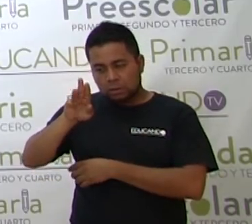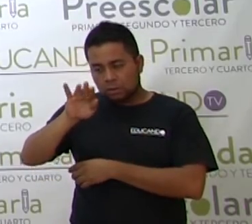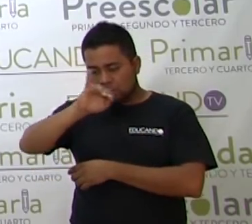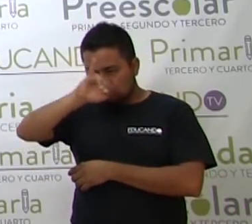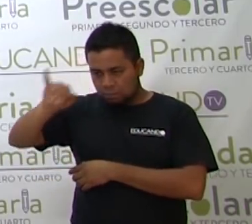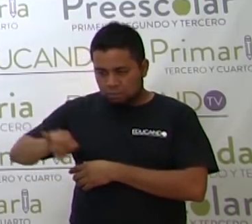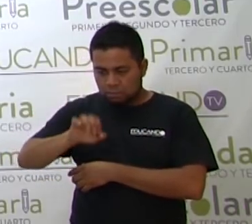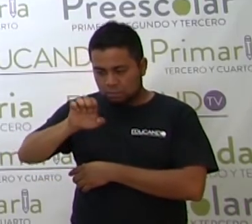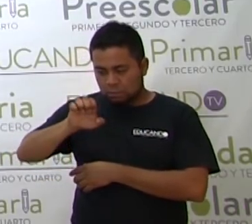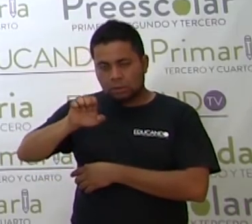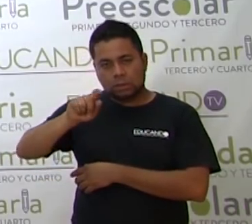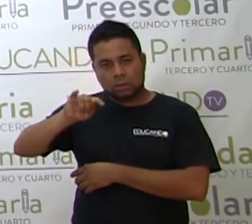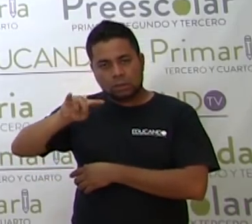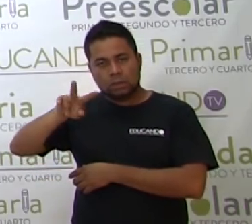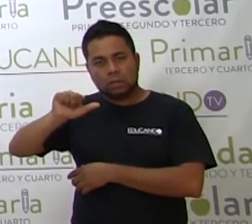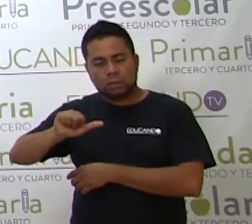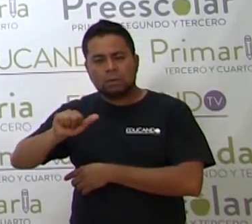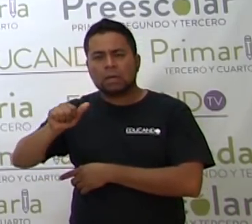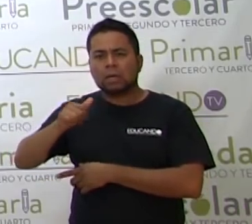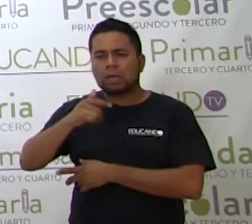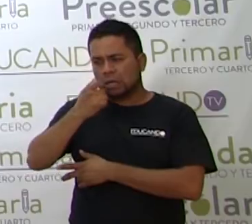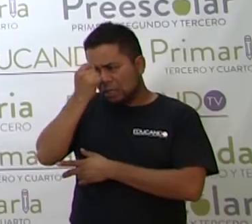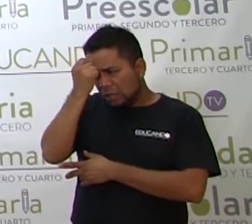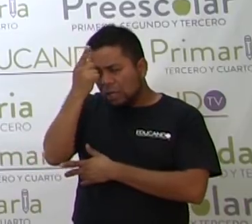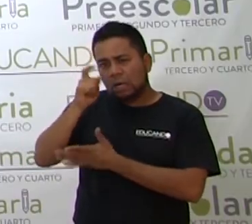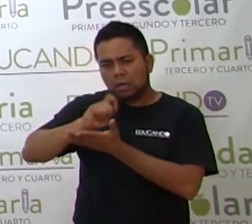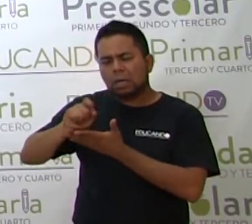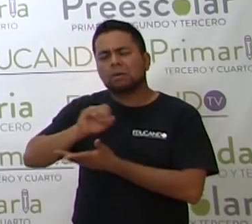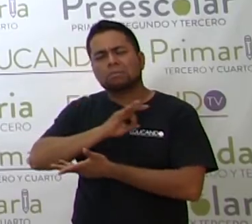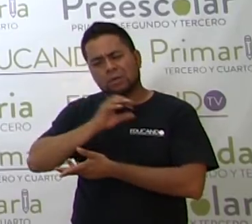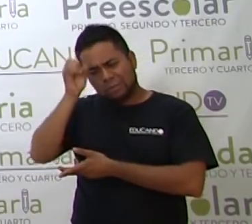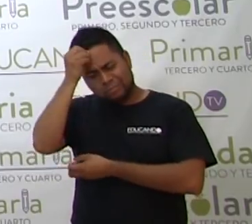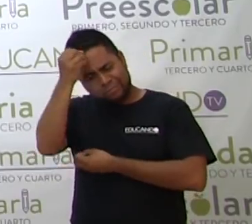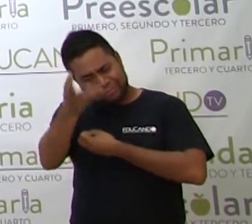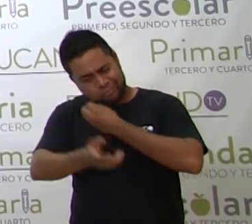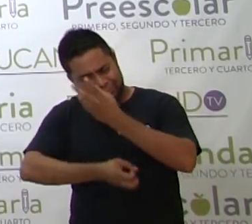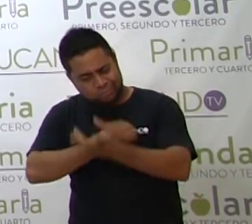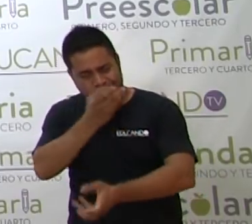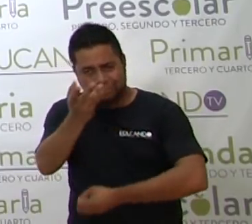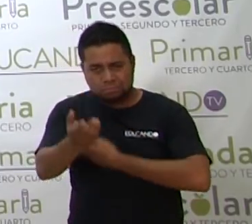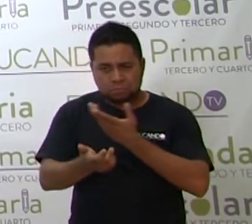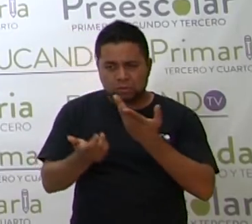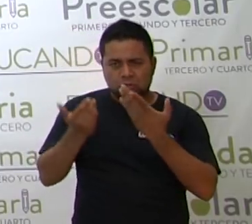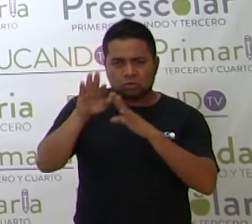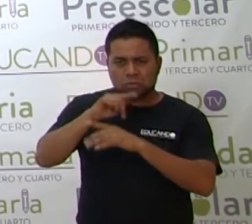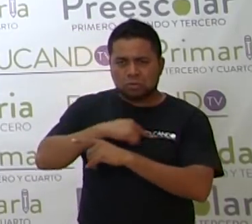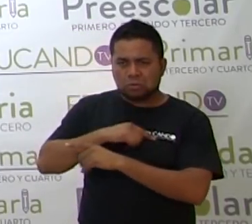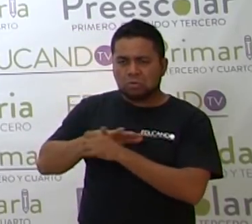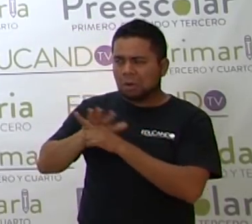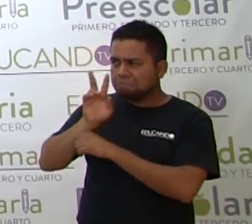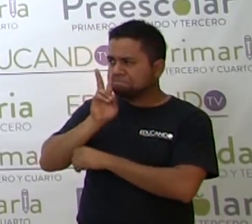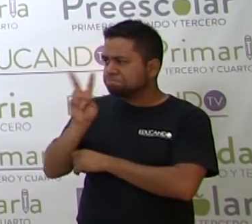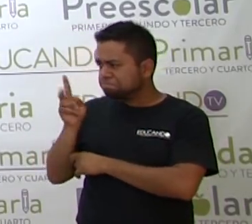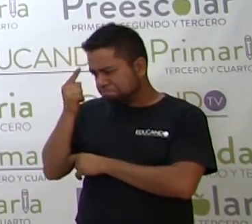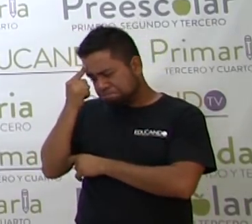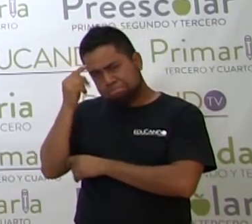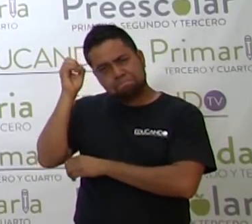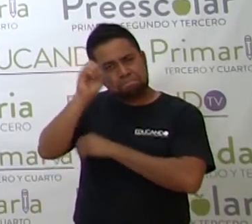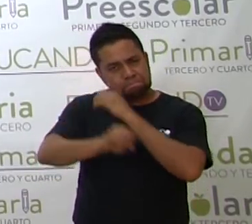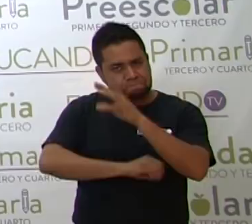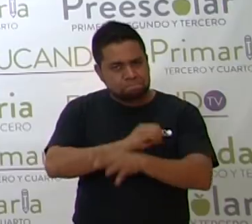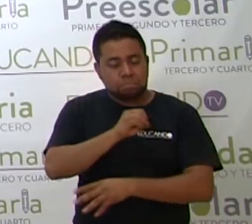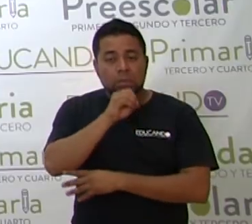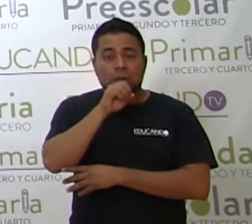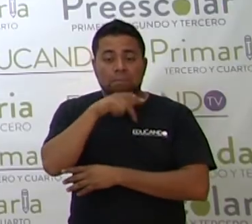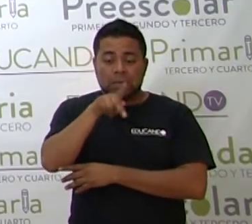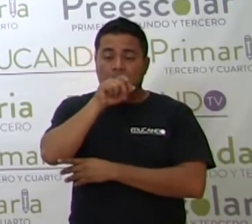perdón, aquí sí puede opinar el autor de la descripción que está realizando, de lo que está observando, pero también puede